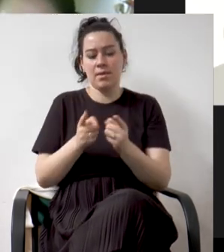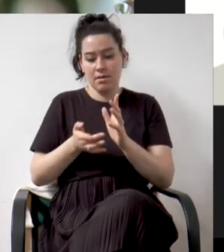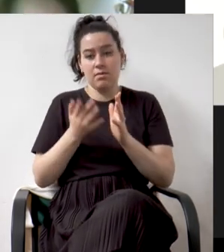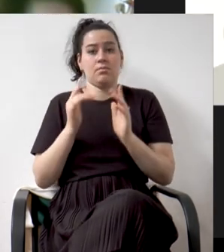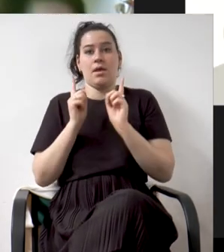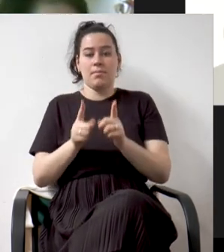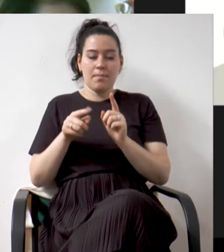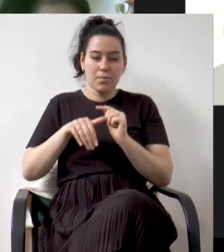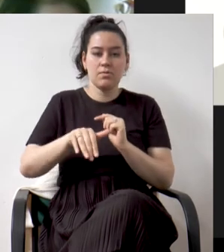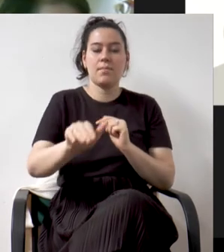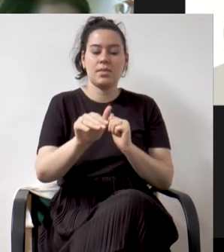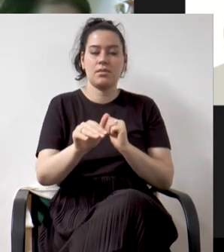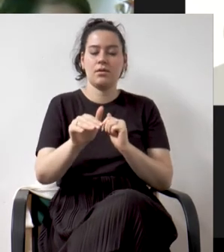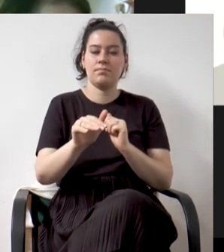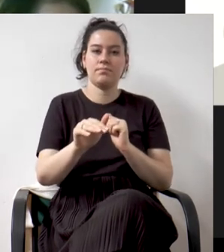prontamente